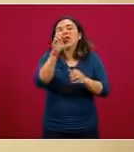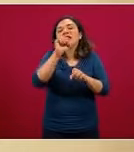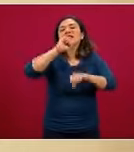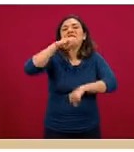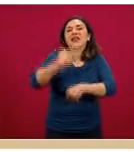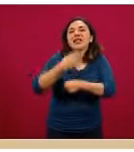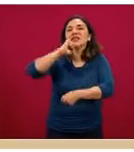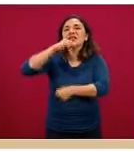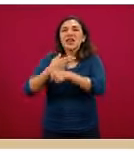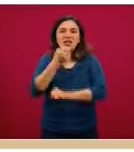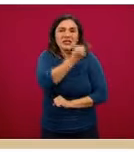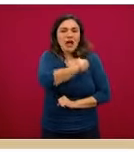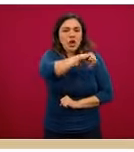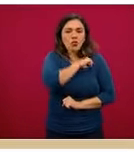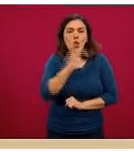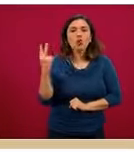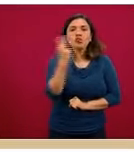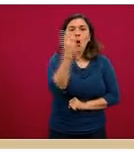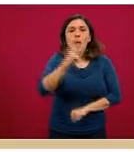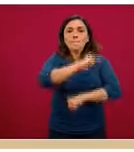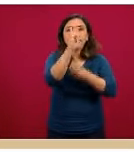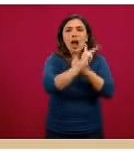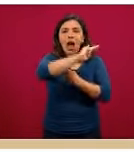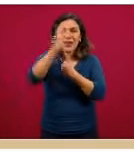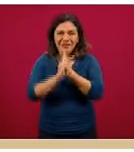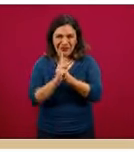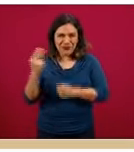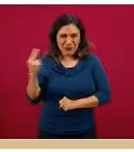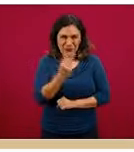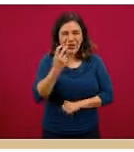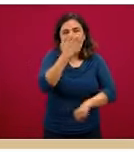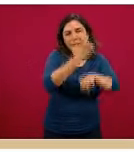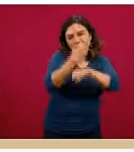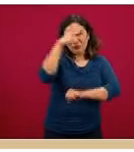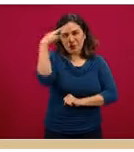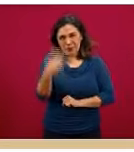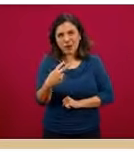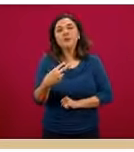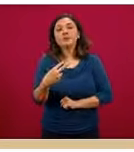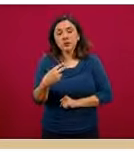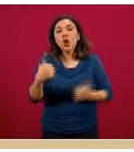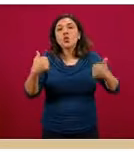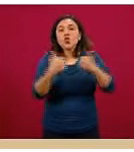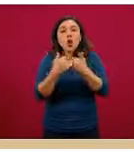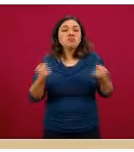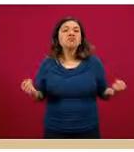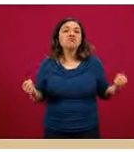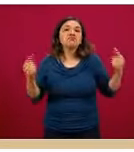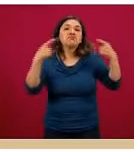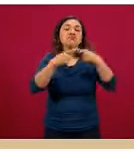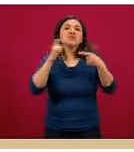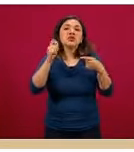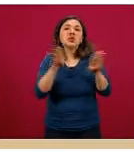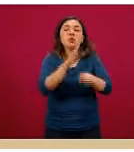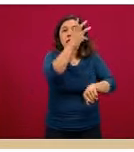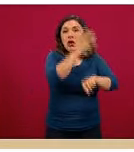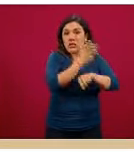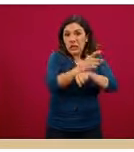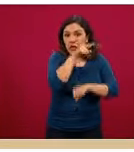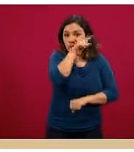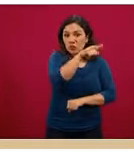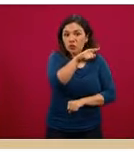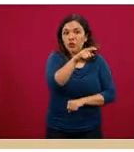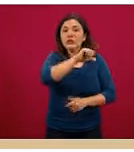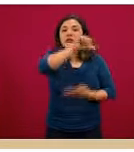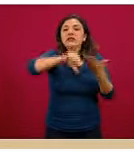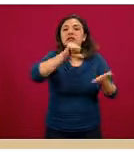de salud prácticamente de ambos países, a través o de manera directa, en el caso de los Estados Unidos, de